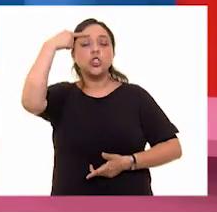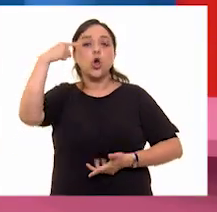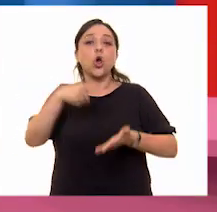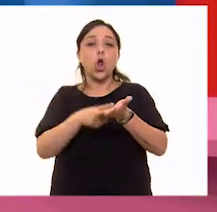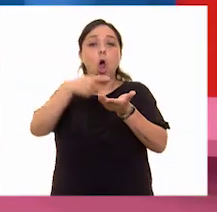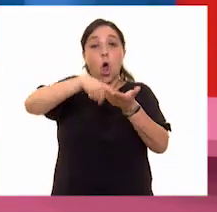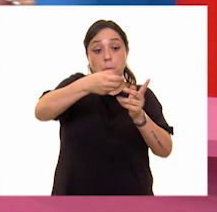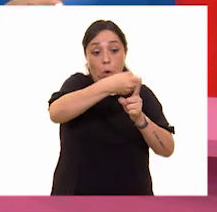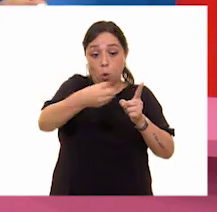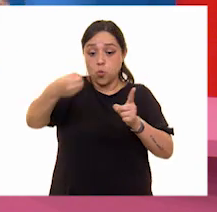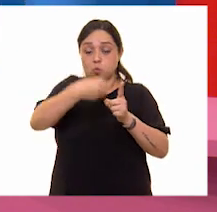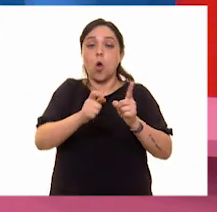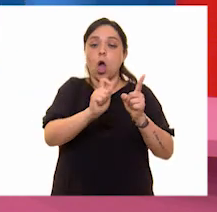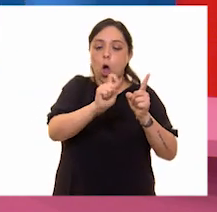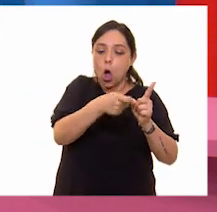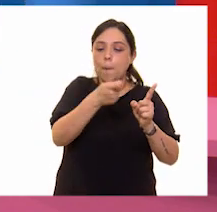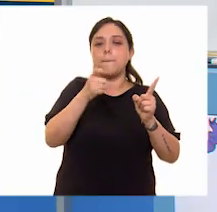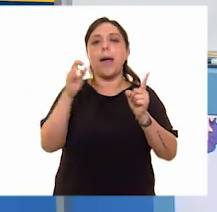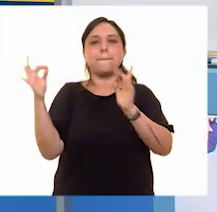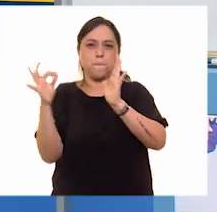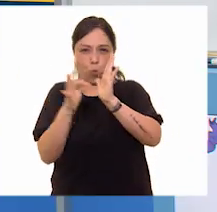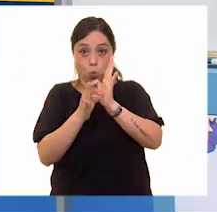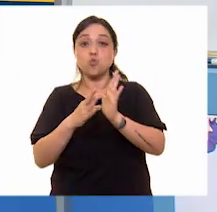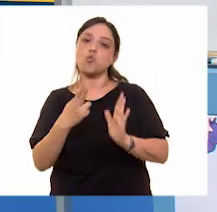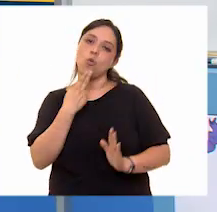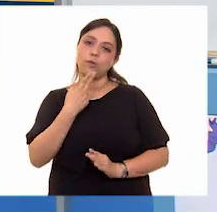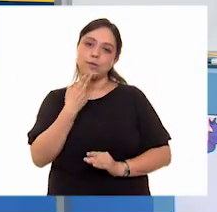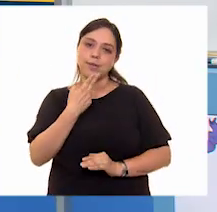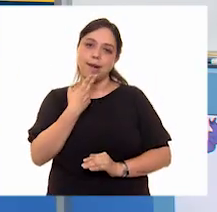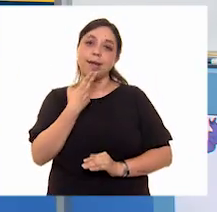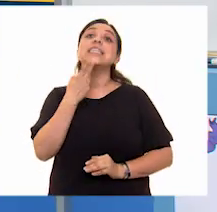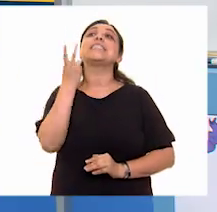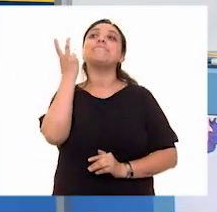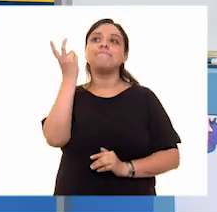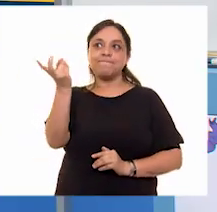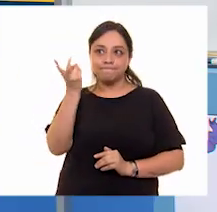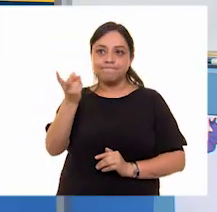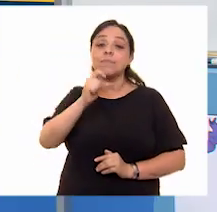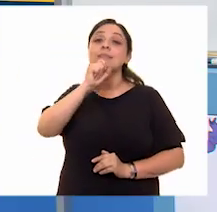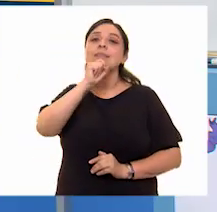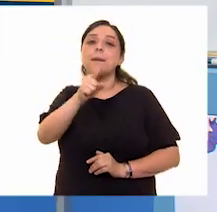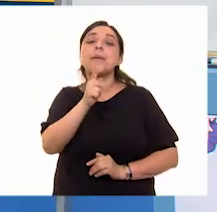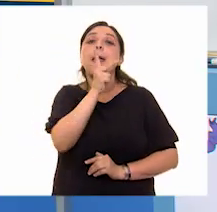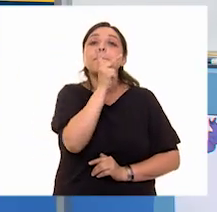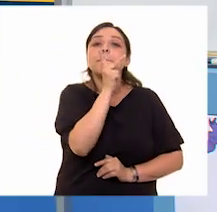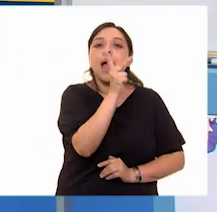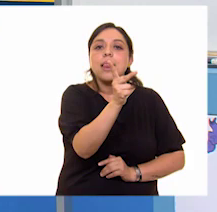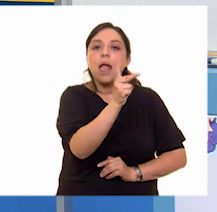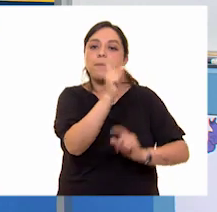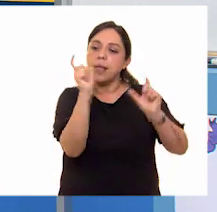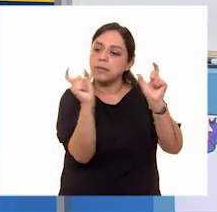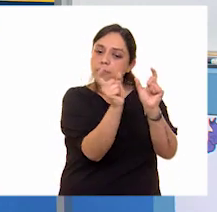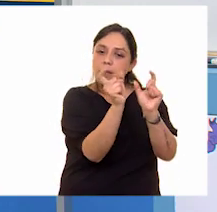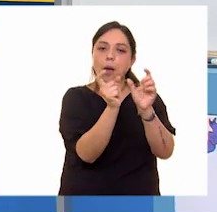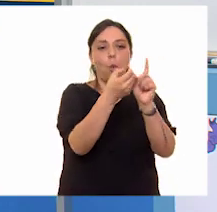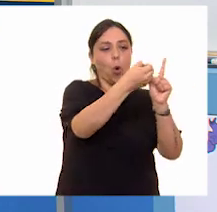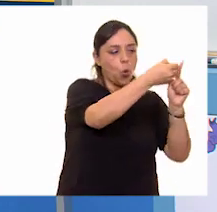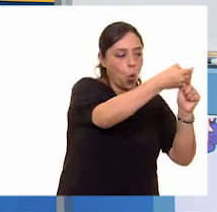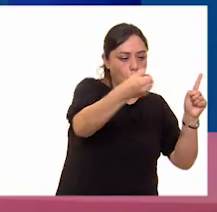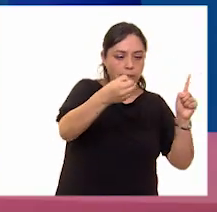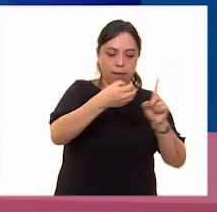puntuación como la coma y los puntos. Así es, María. Y también vamos a usar nexos para unir ideas y formar solo un